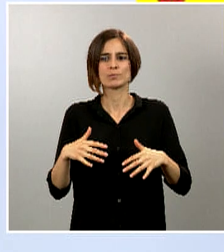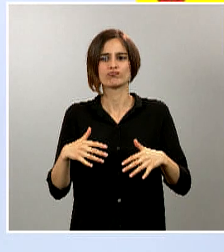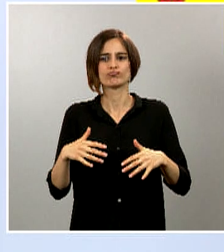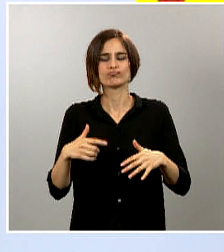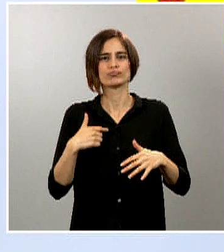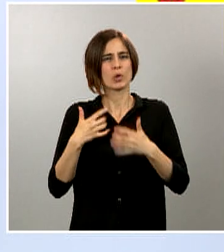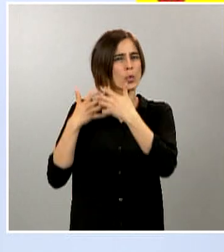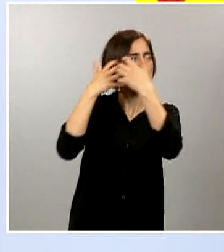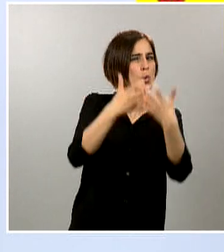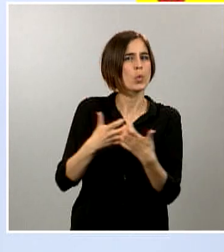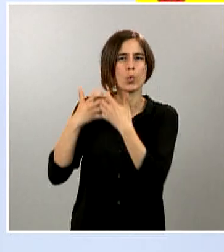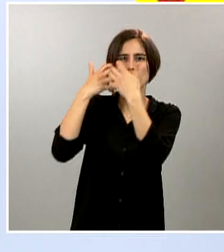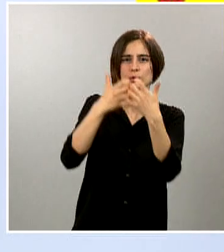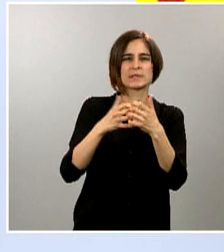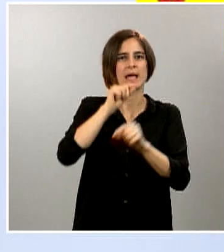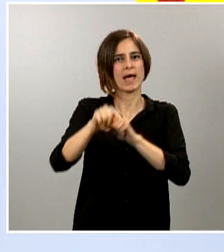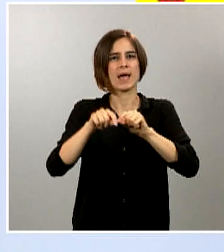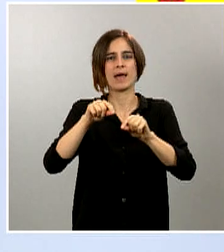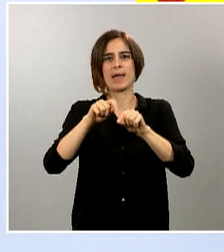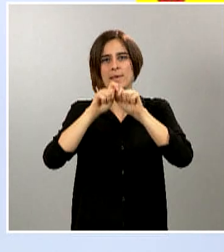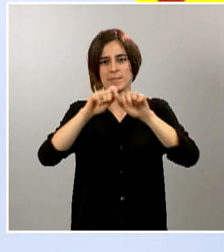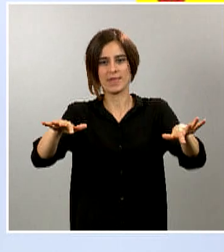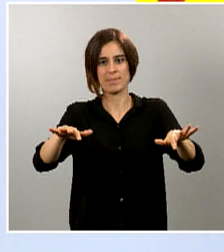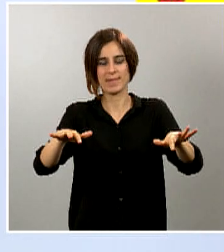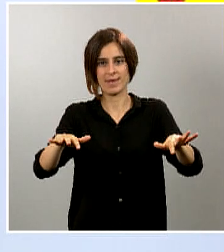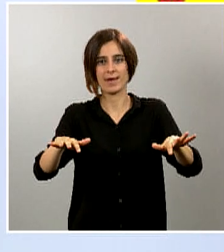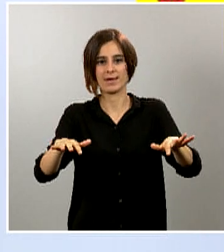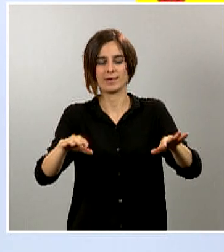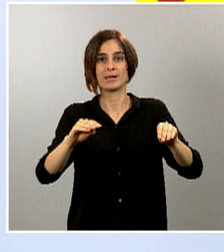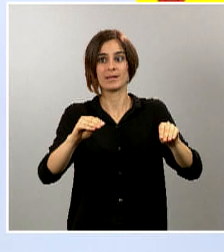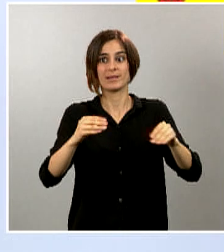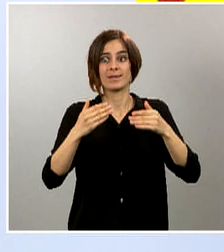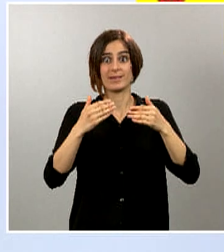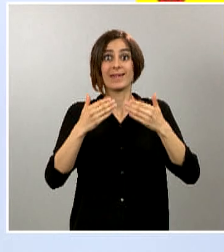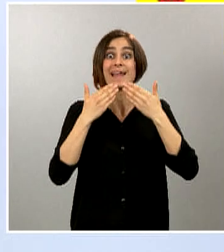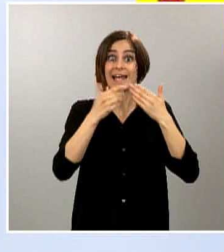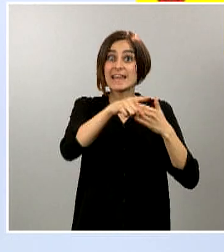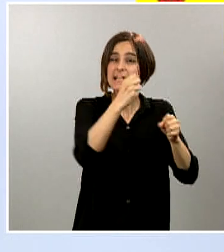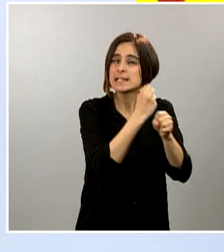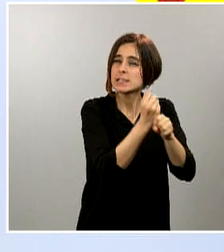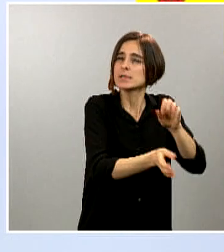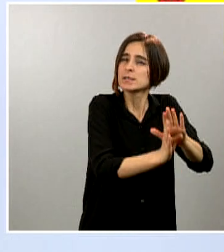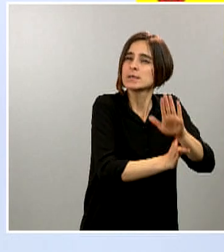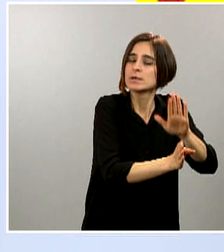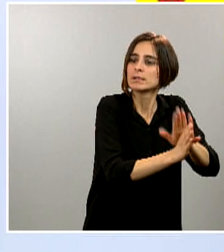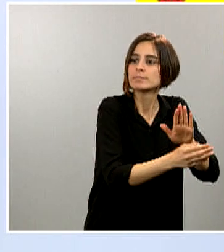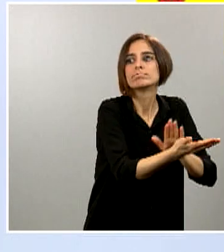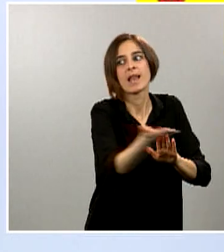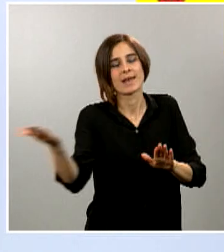y que permite al resto de la población estar confinada sin que carezcan por ello de los bienes